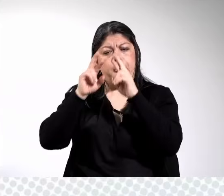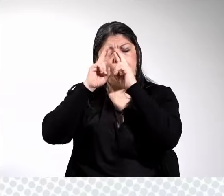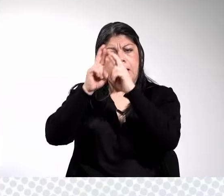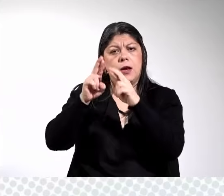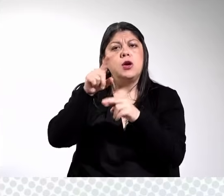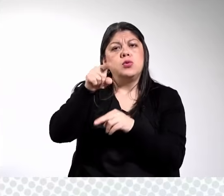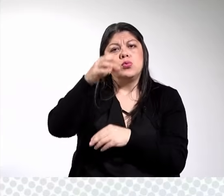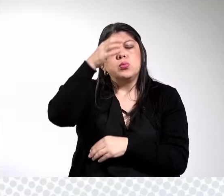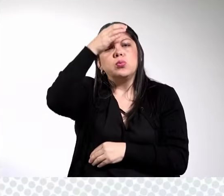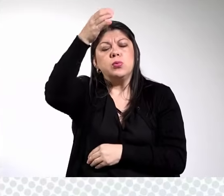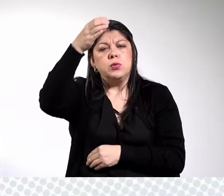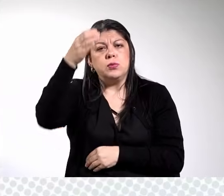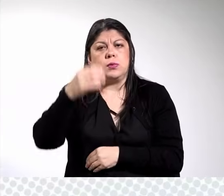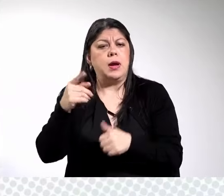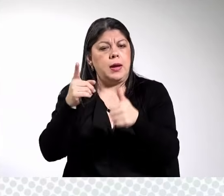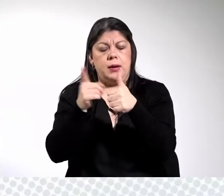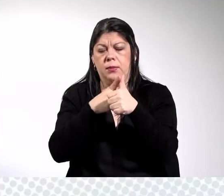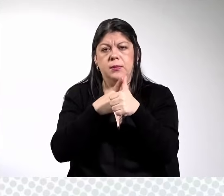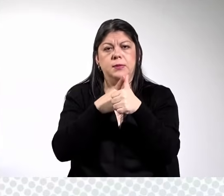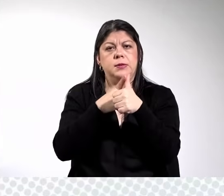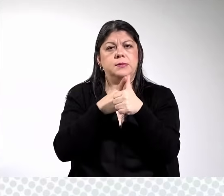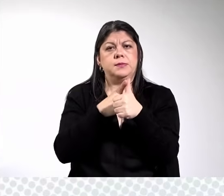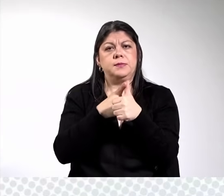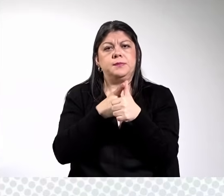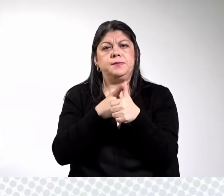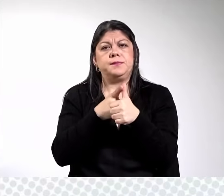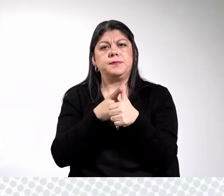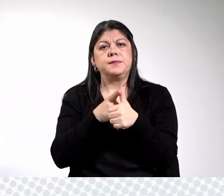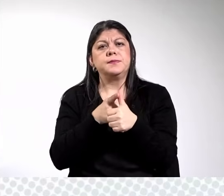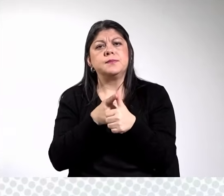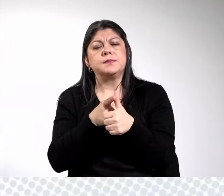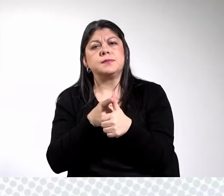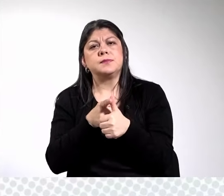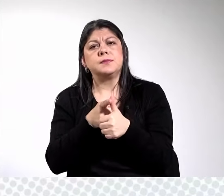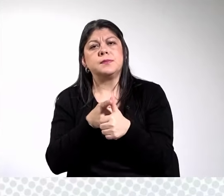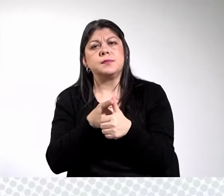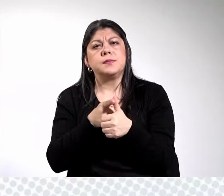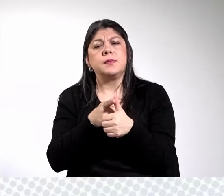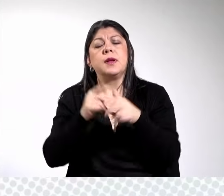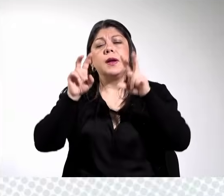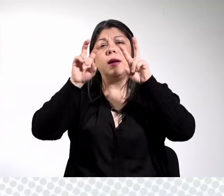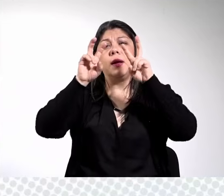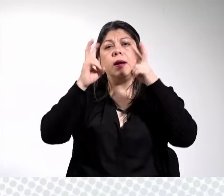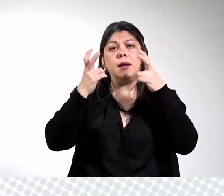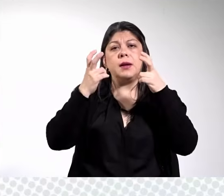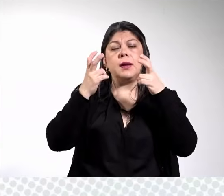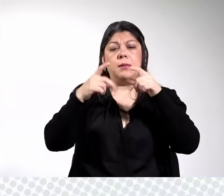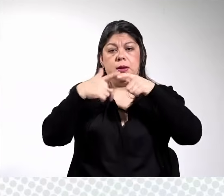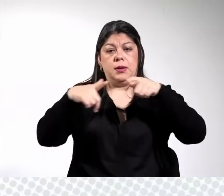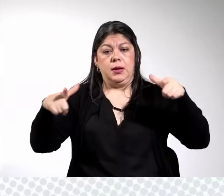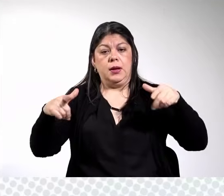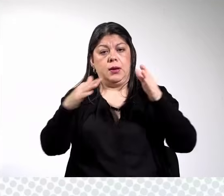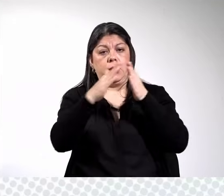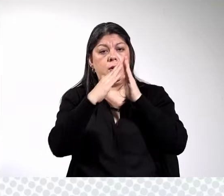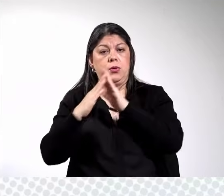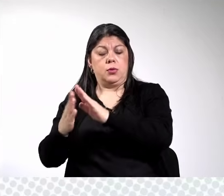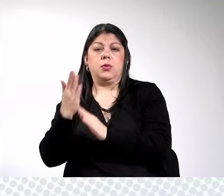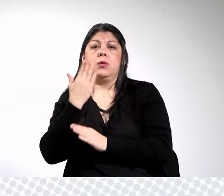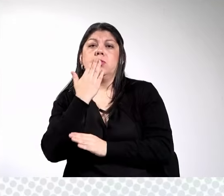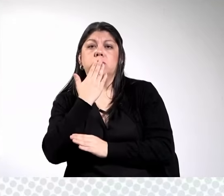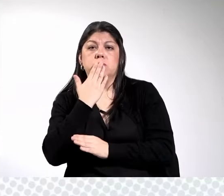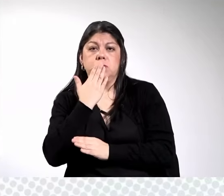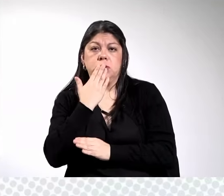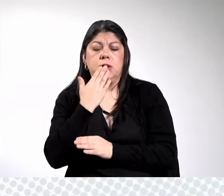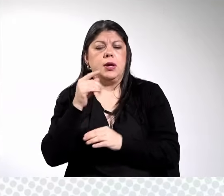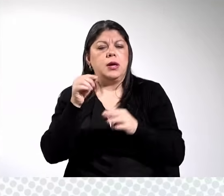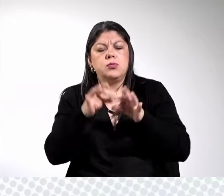es su cultura. Es lo primero. Y el tema de la lengua en los pueblos indígenas es trascendental